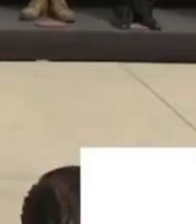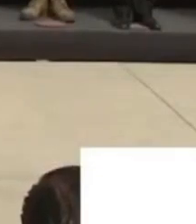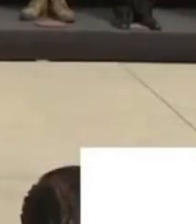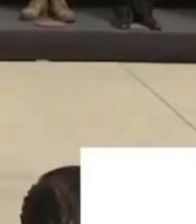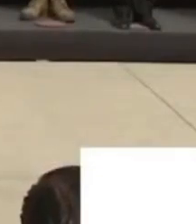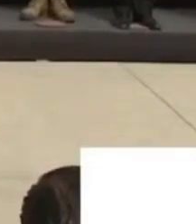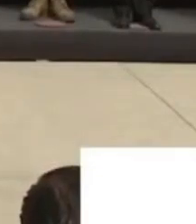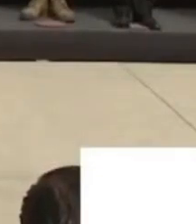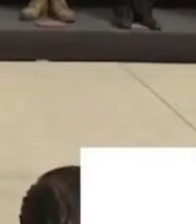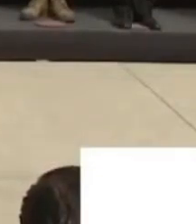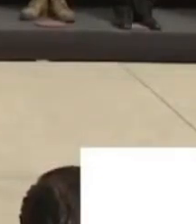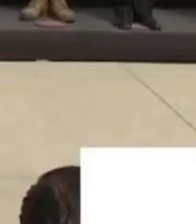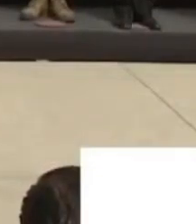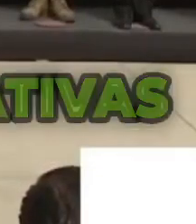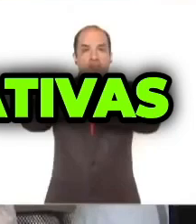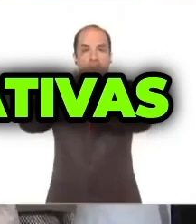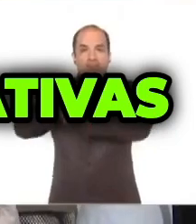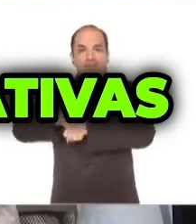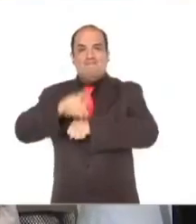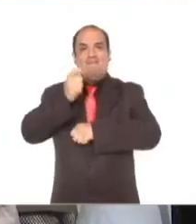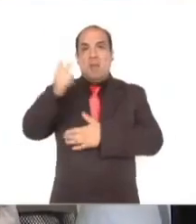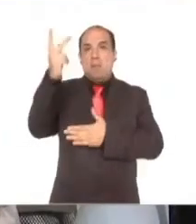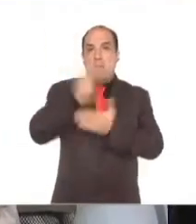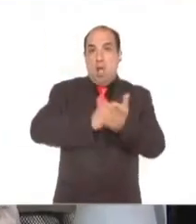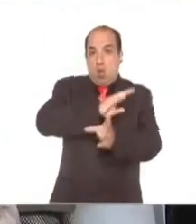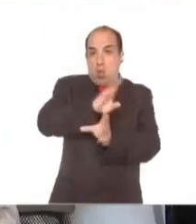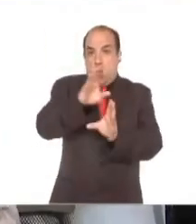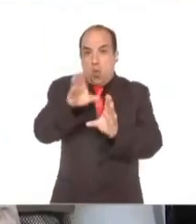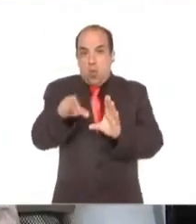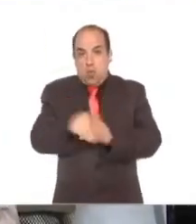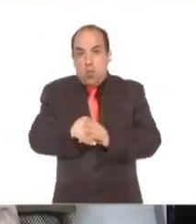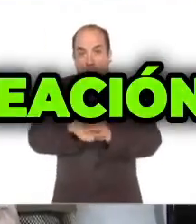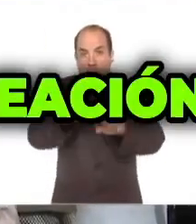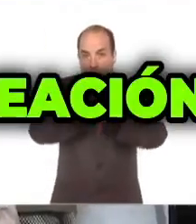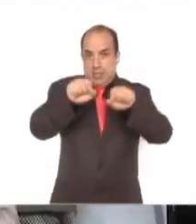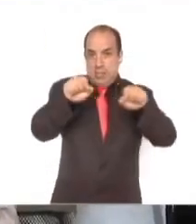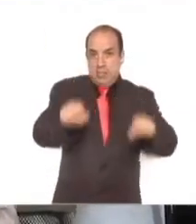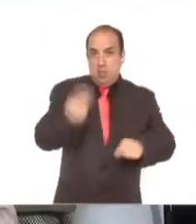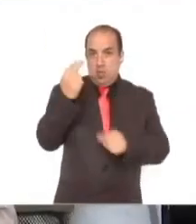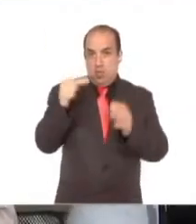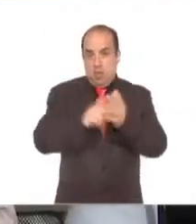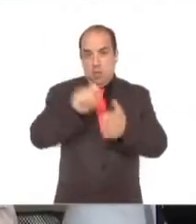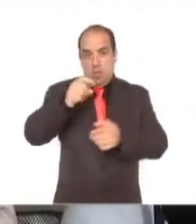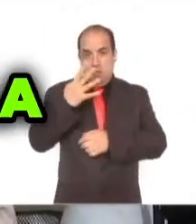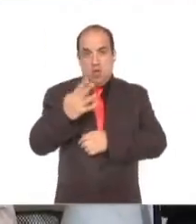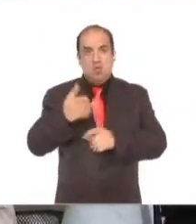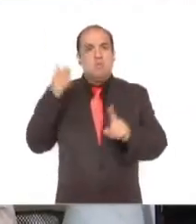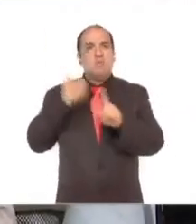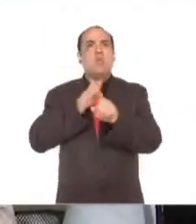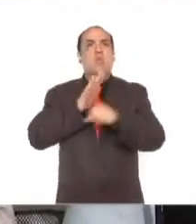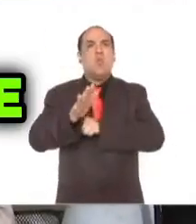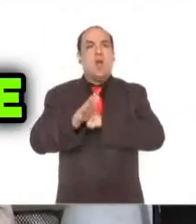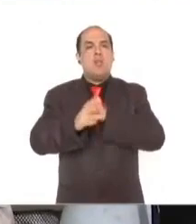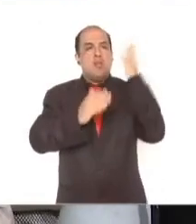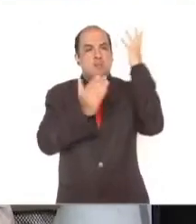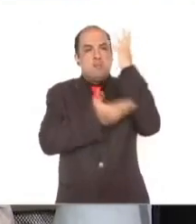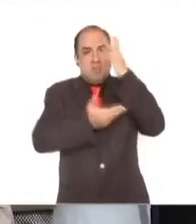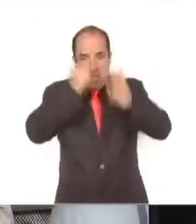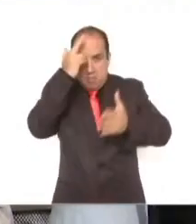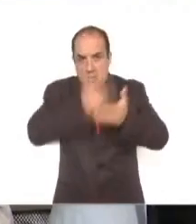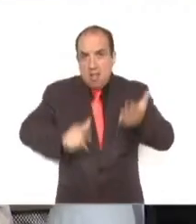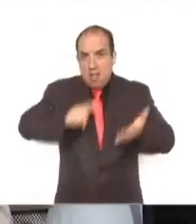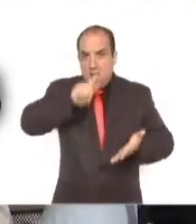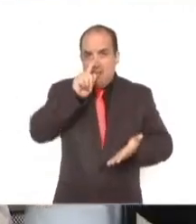tres estados. Establecieron bases operativas interinstitucionales y la creación de una comisión para la protección del bosque y